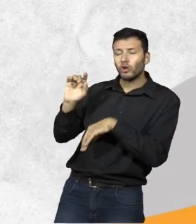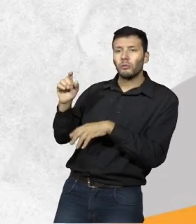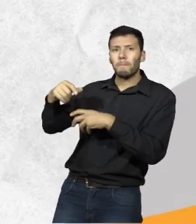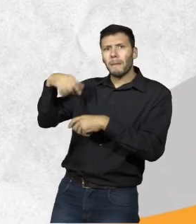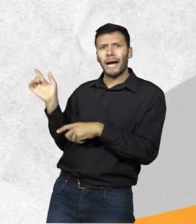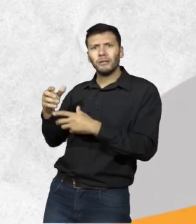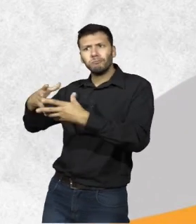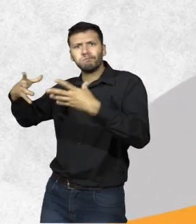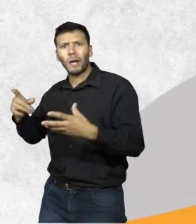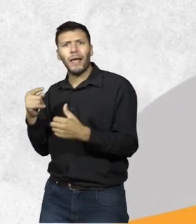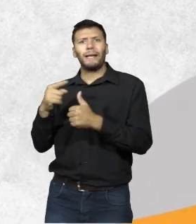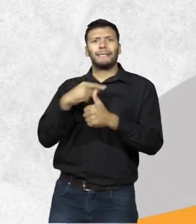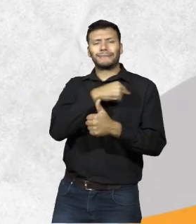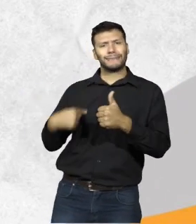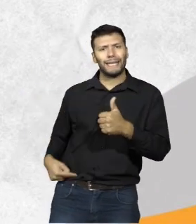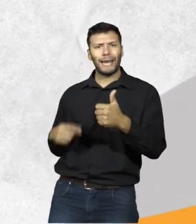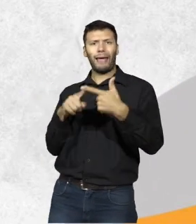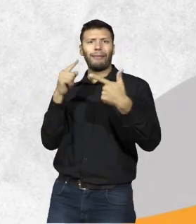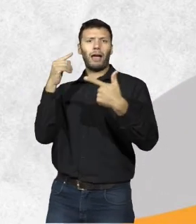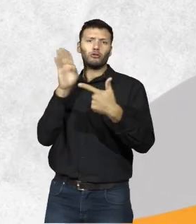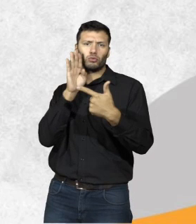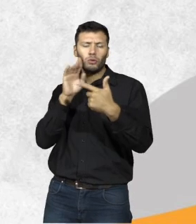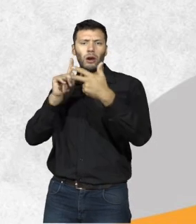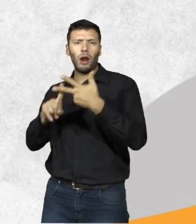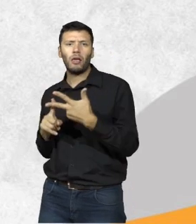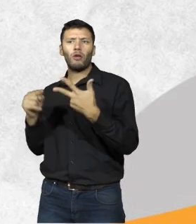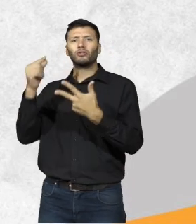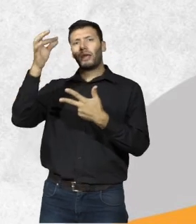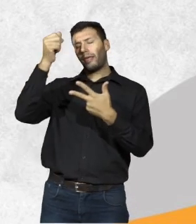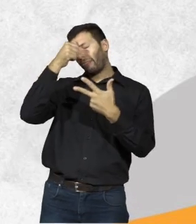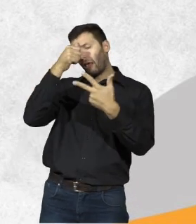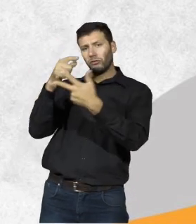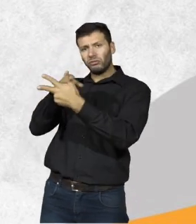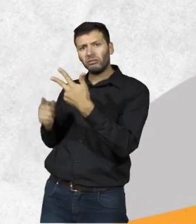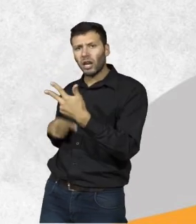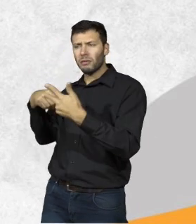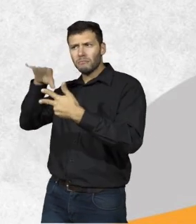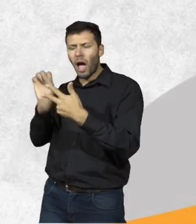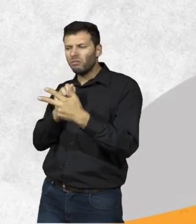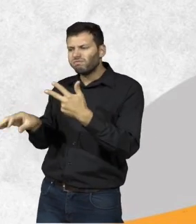Estados Unidos, India, que son los principales generadores de gases de efecto invernadero.